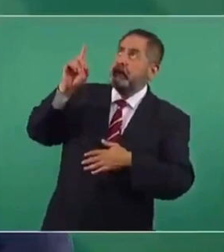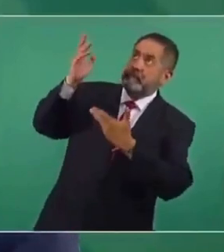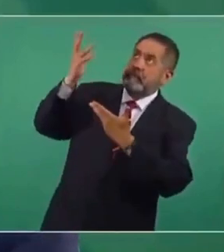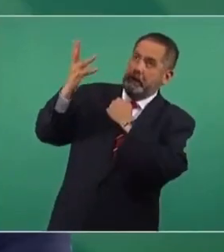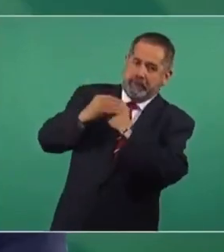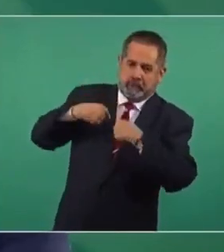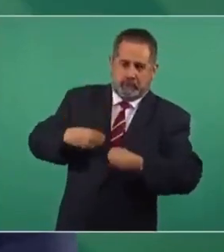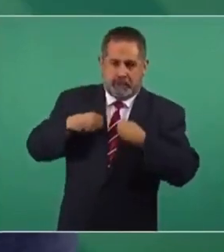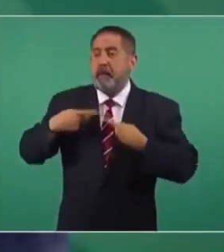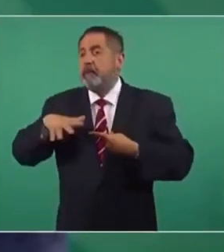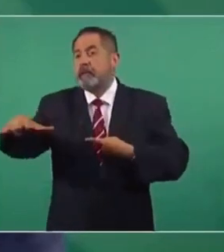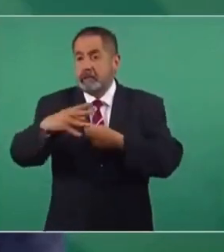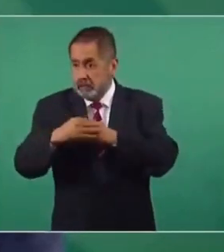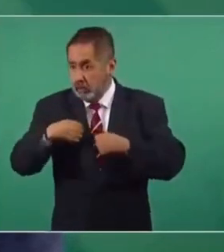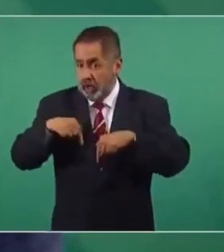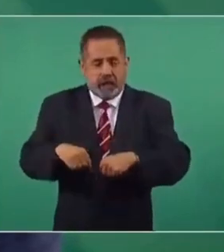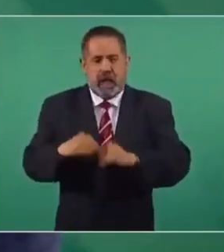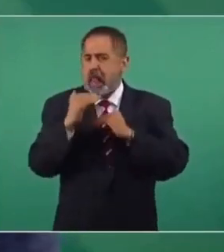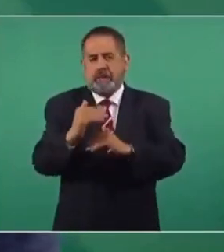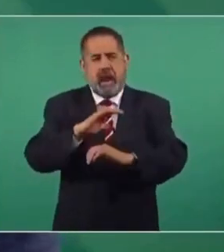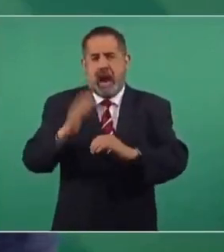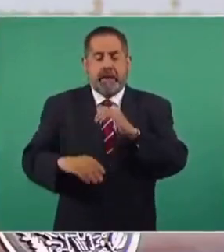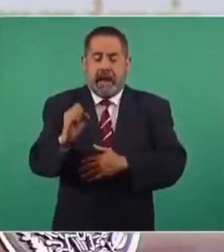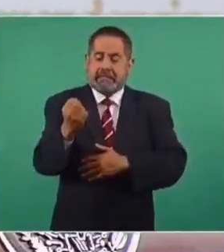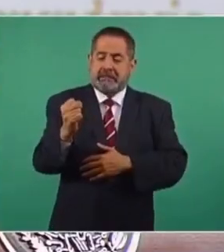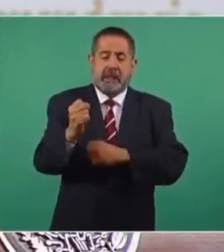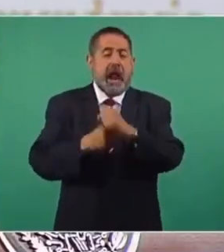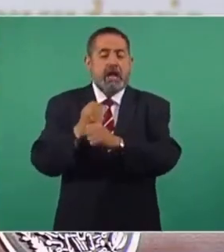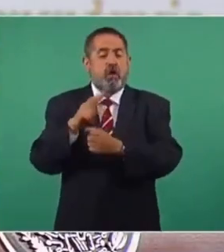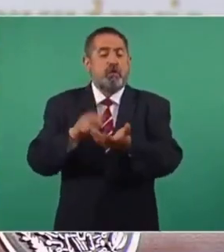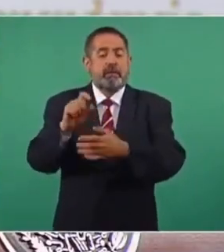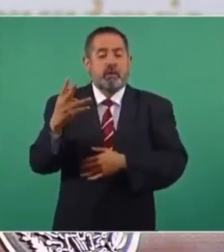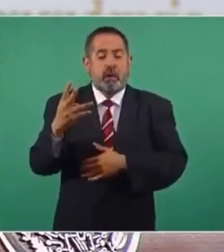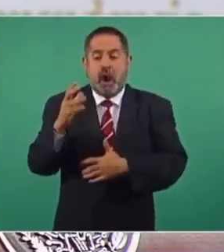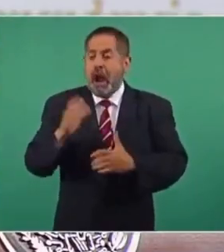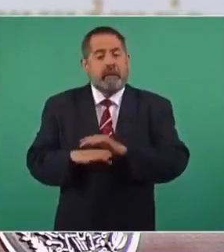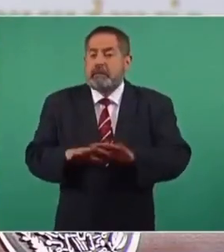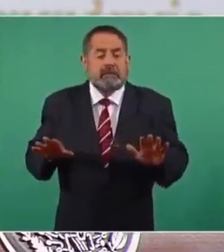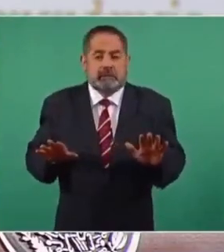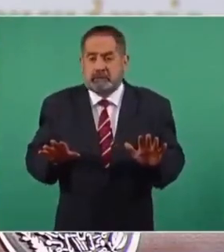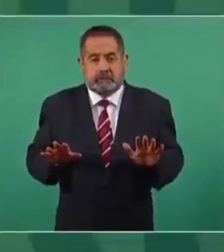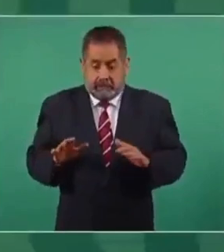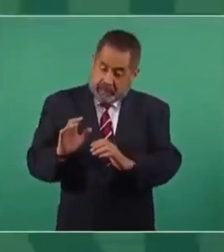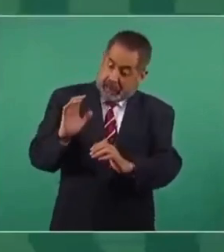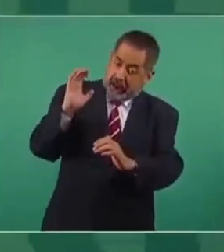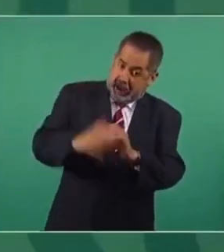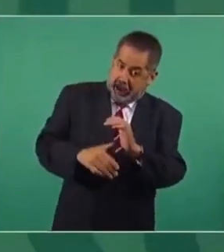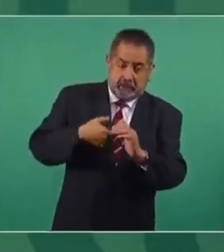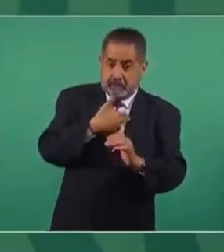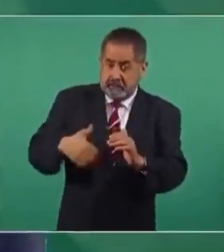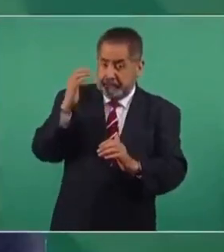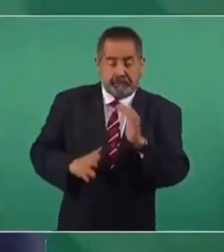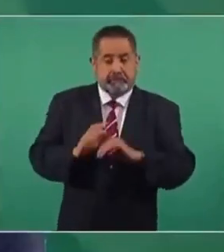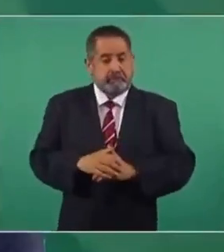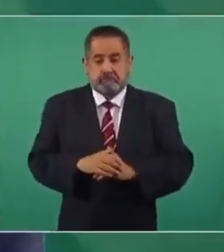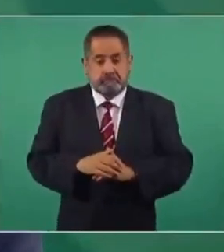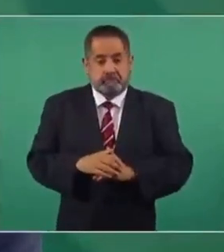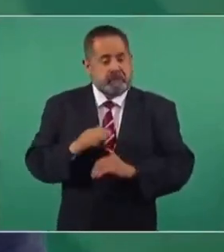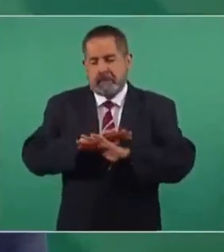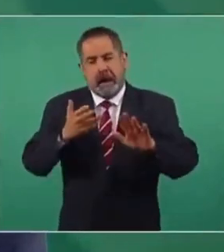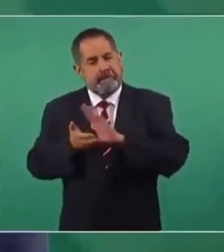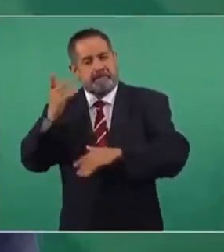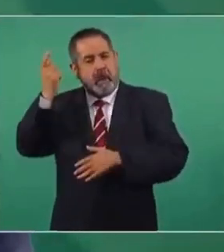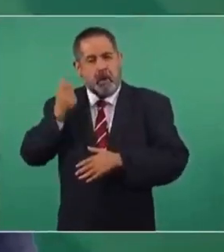creador y el pueblo, hasta finales de septiembre del 24. Y terminando mi mandato, me